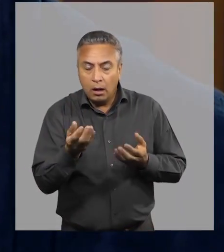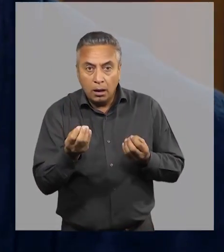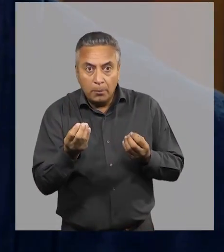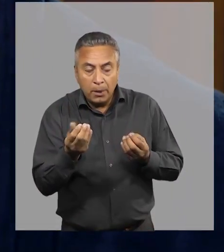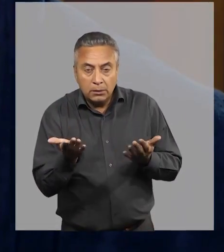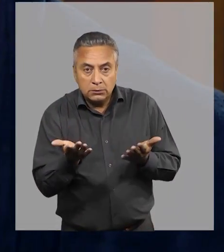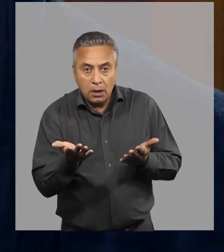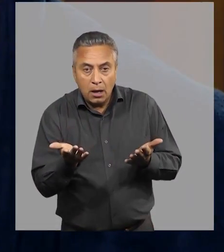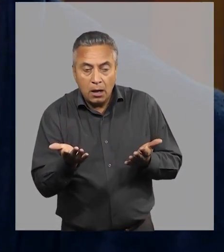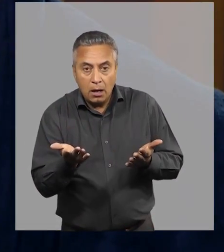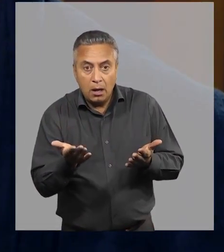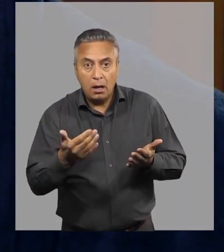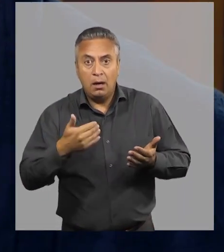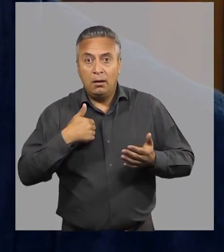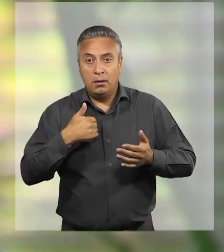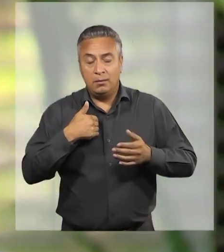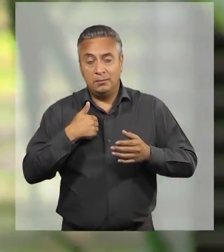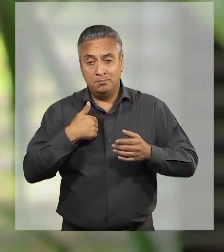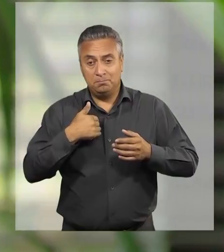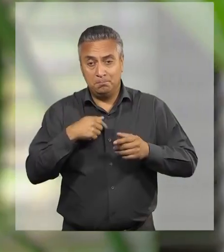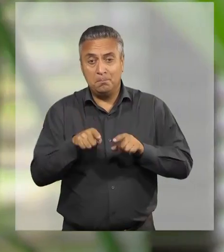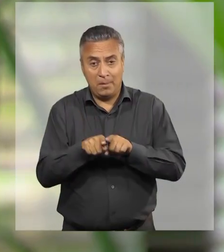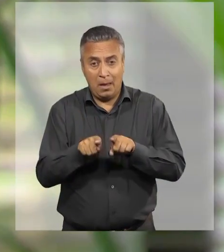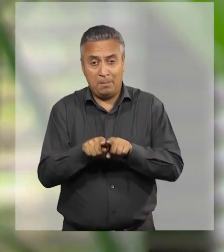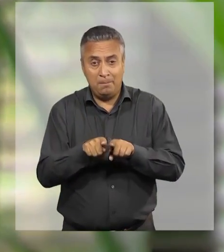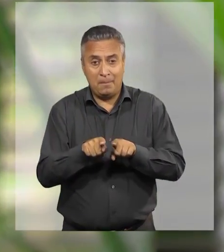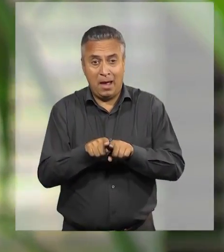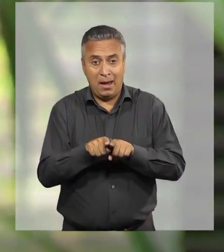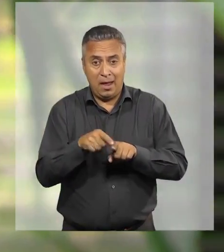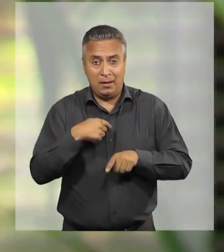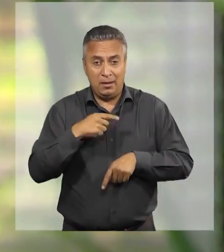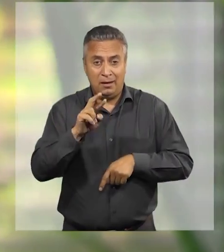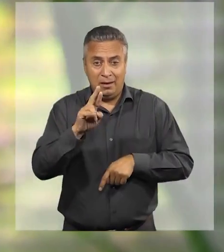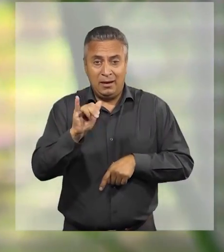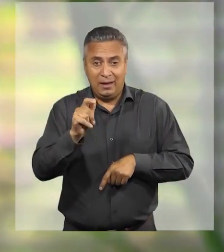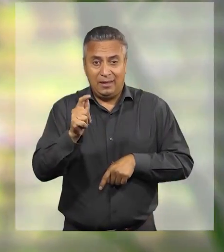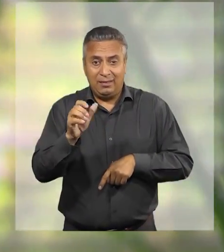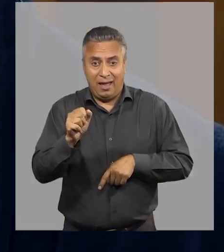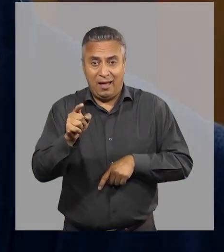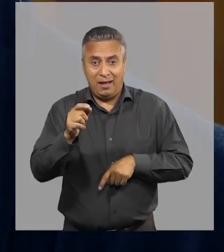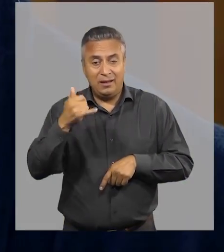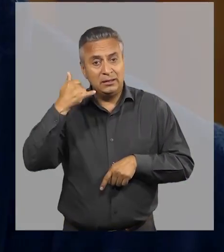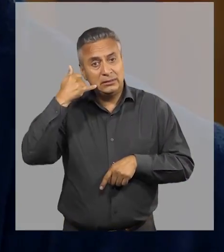Gladys, ¿qué pasa? Es mi hermana, la Rita.